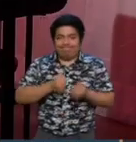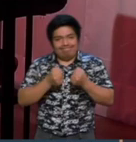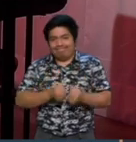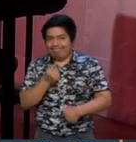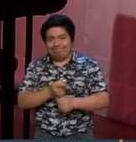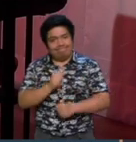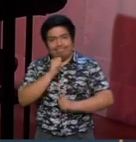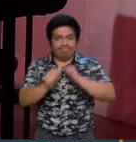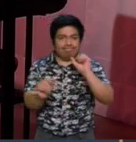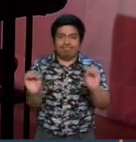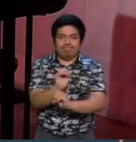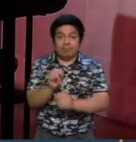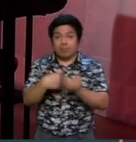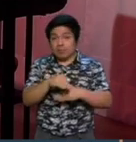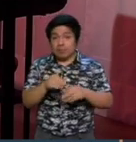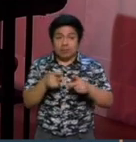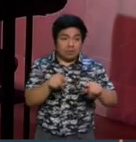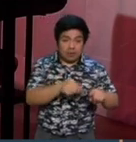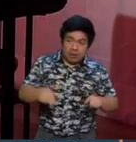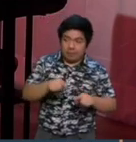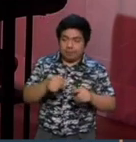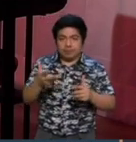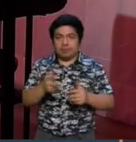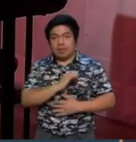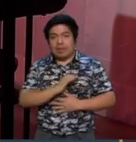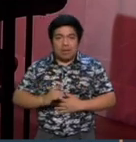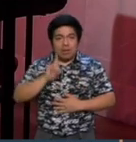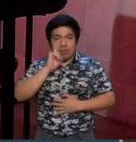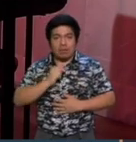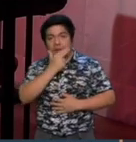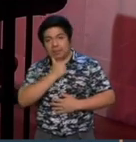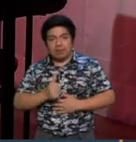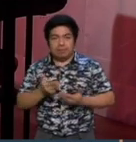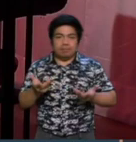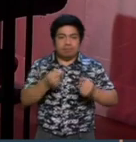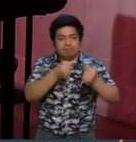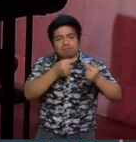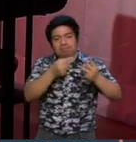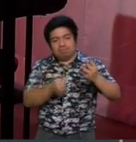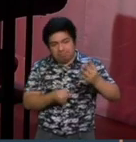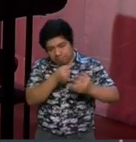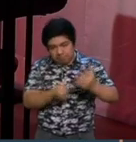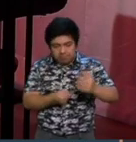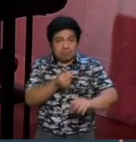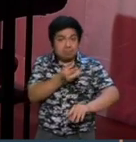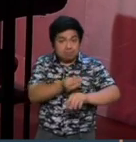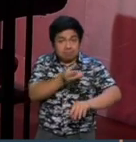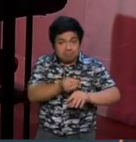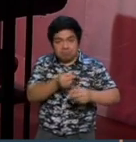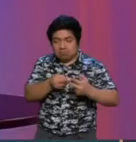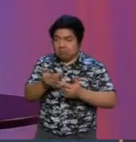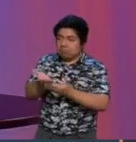que todas las fuerzas políticas, la candidata, los candidatos han planteado una serie de soluciones, una serie